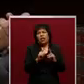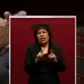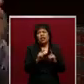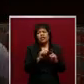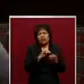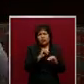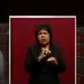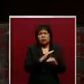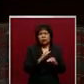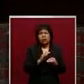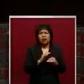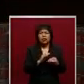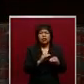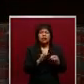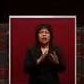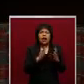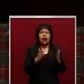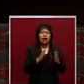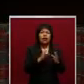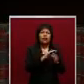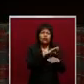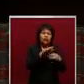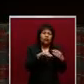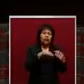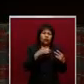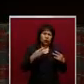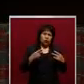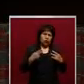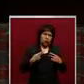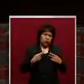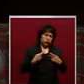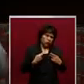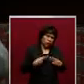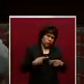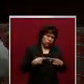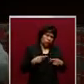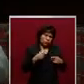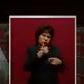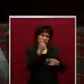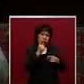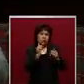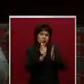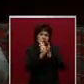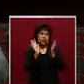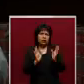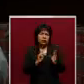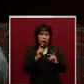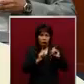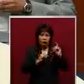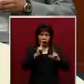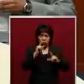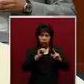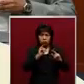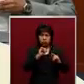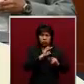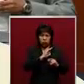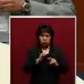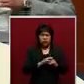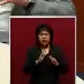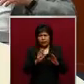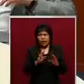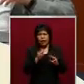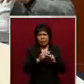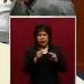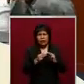interactivamente, de forma sincrónica y asincrónica. Algunos en la ciudad sí pueden. O sea, ¿ya son materiales que están hechos?